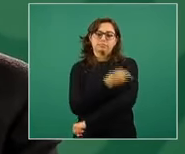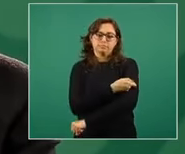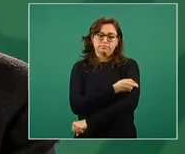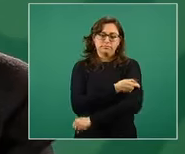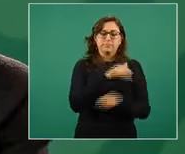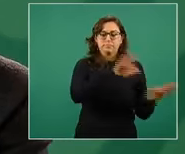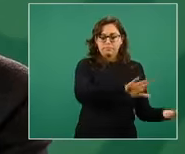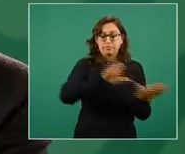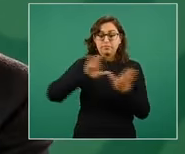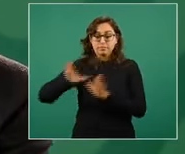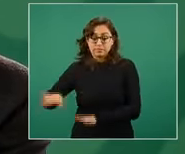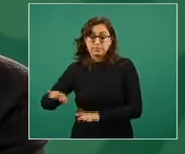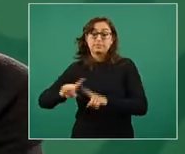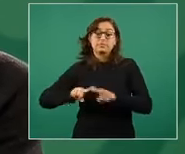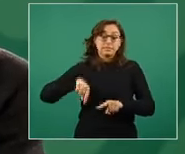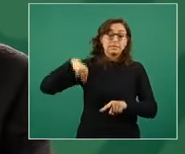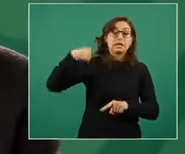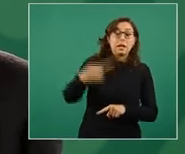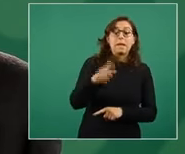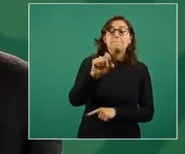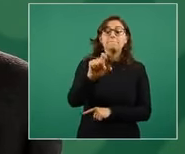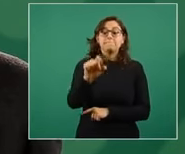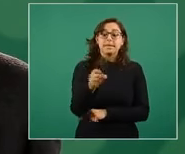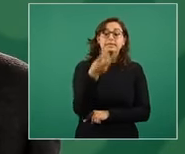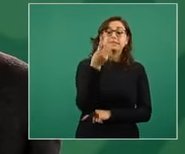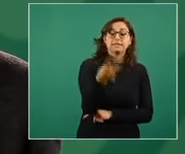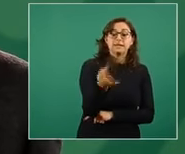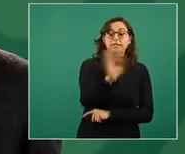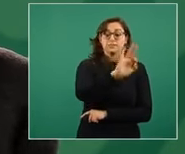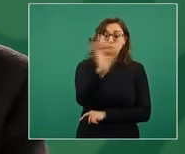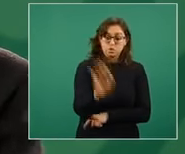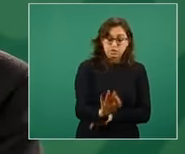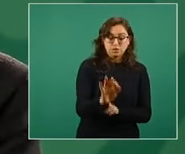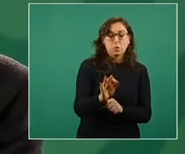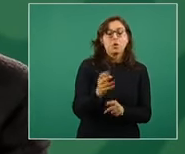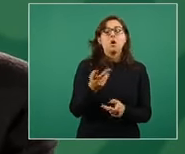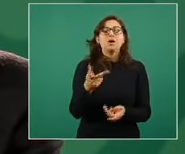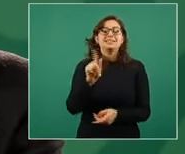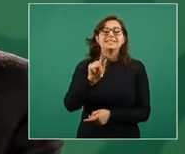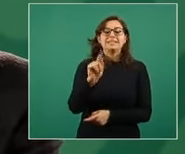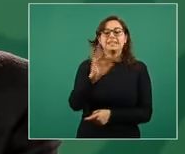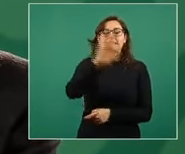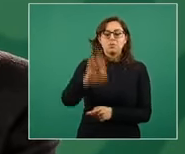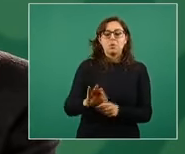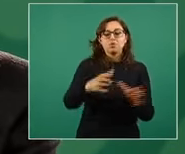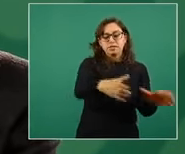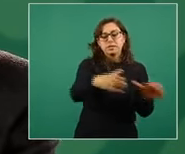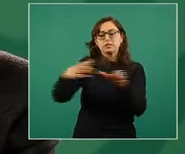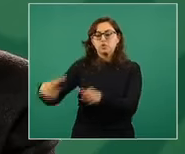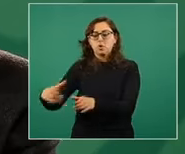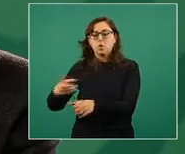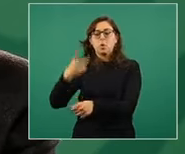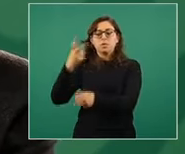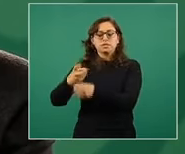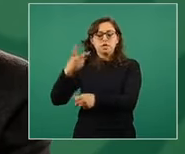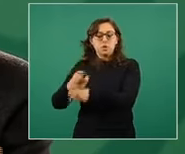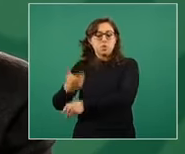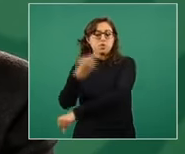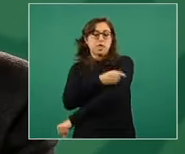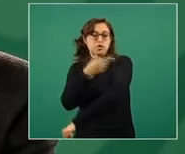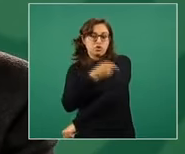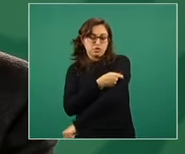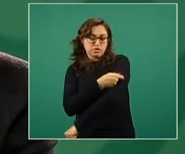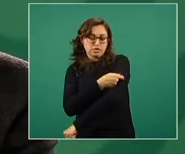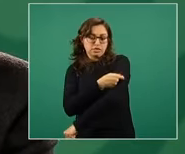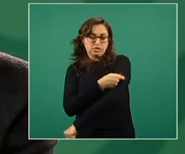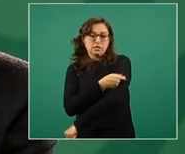febrero, aproximadamente un tercio será para segundas dosis y dos tercios serán para primera dosis. Ahí ya